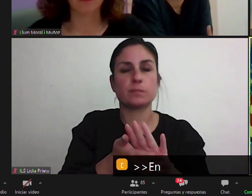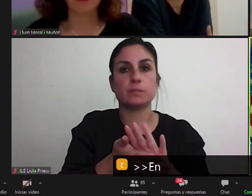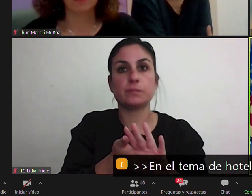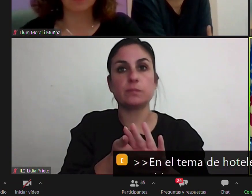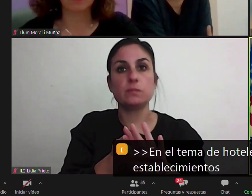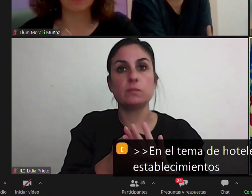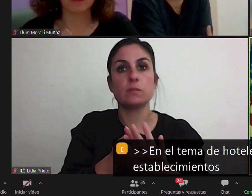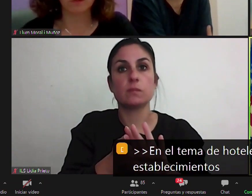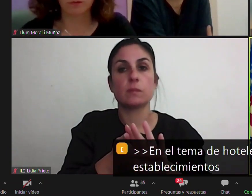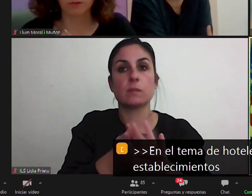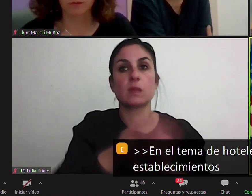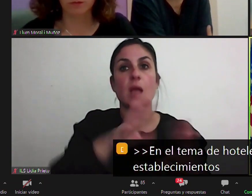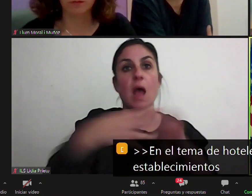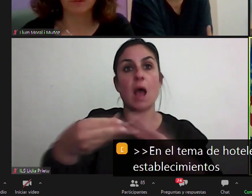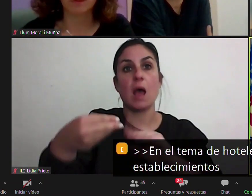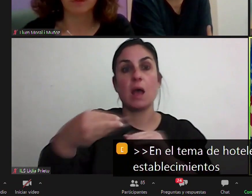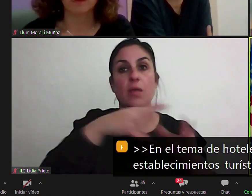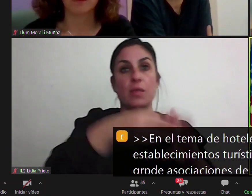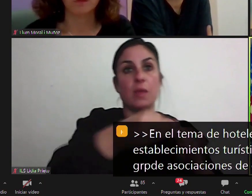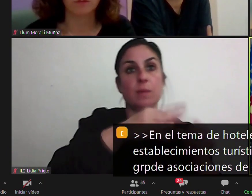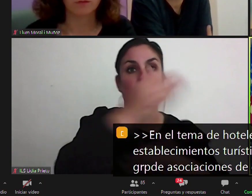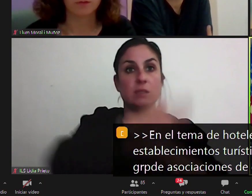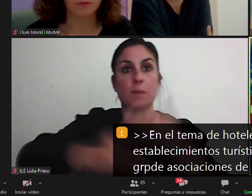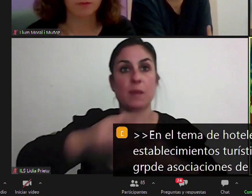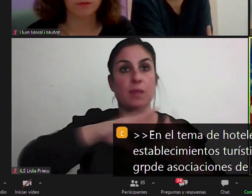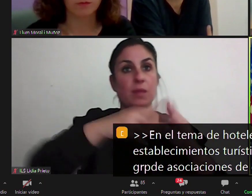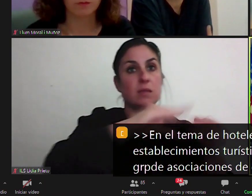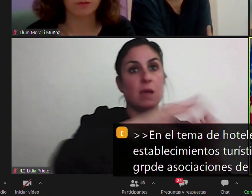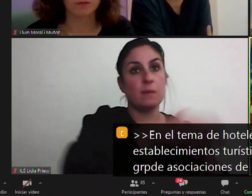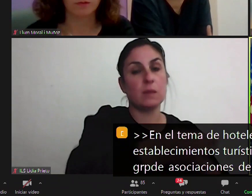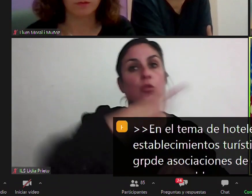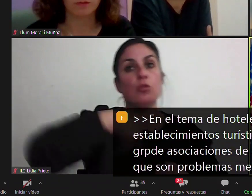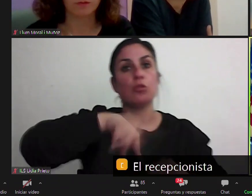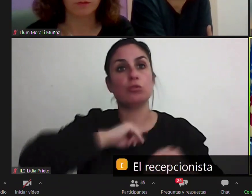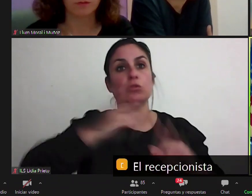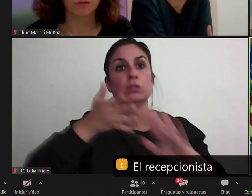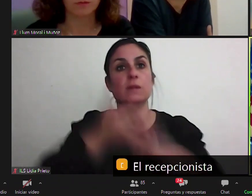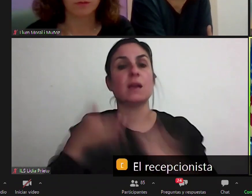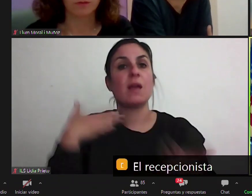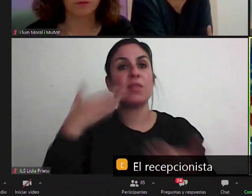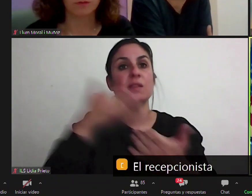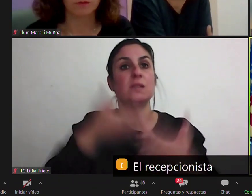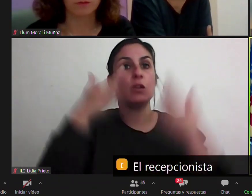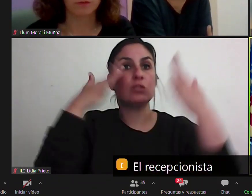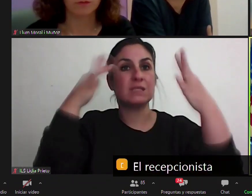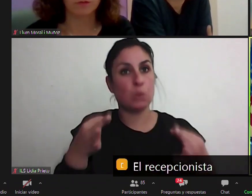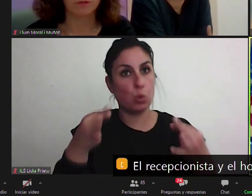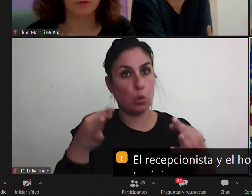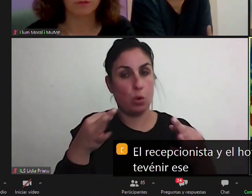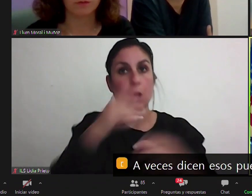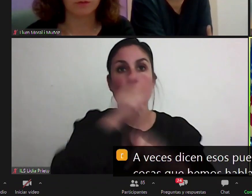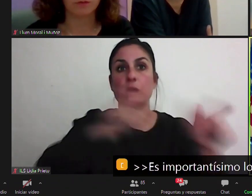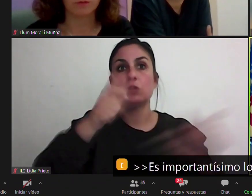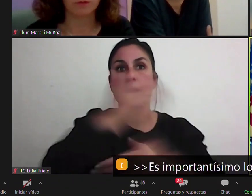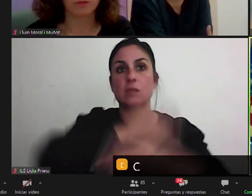además adaptado a las diferentes discapacidades, pues somos un destino más seguro también para las personas con